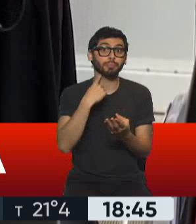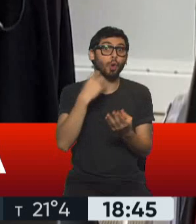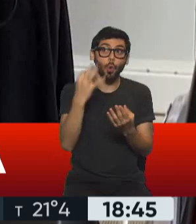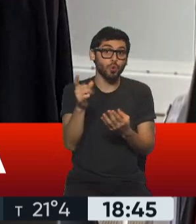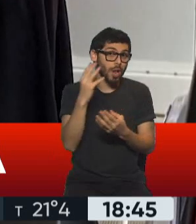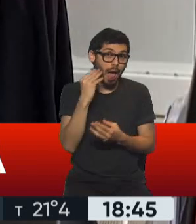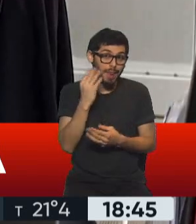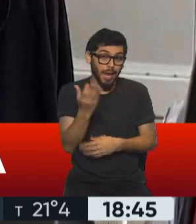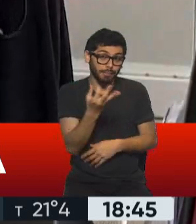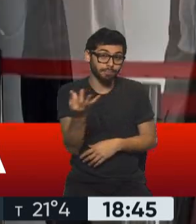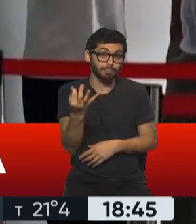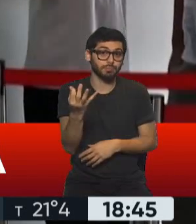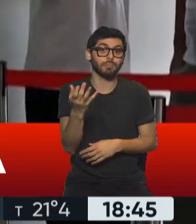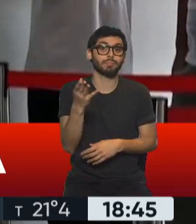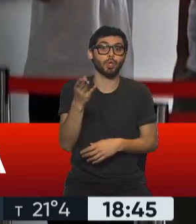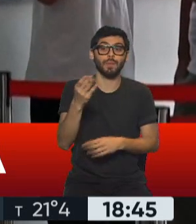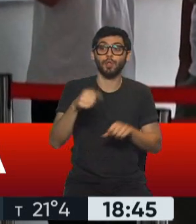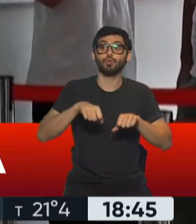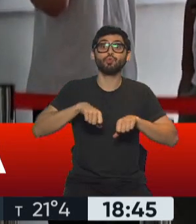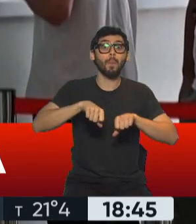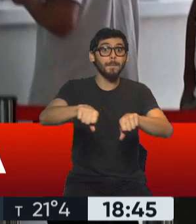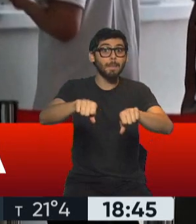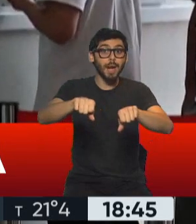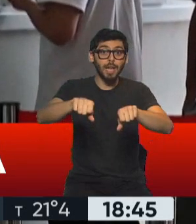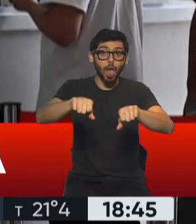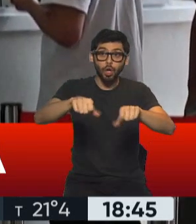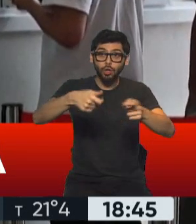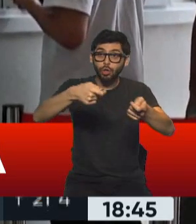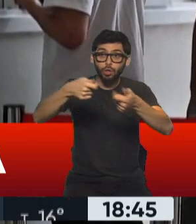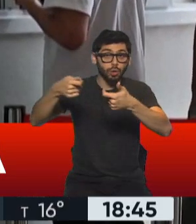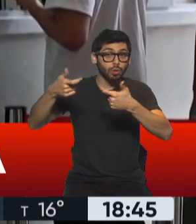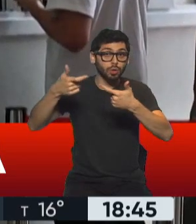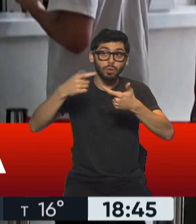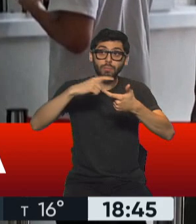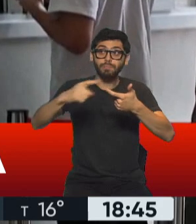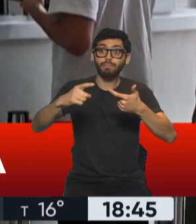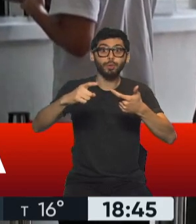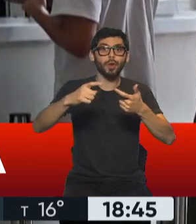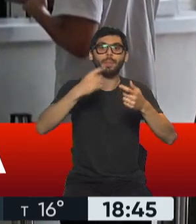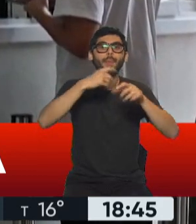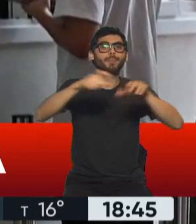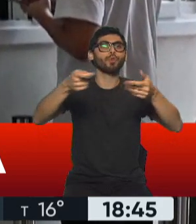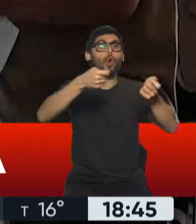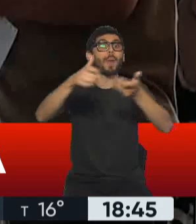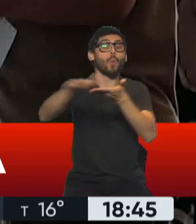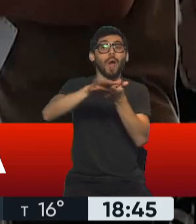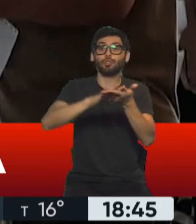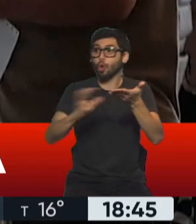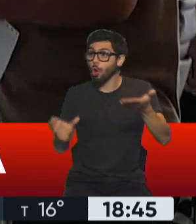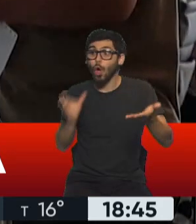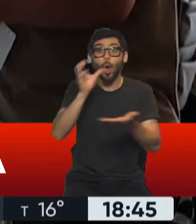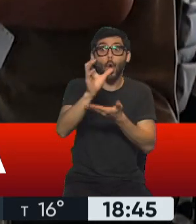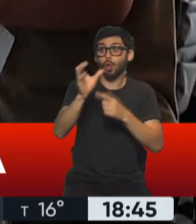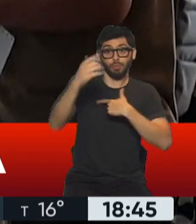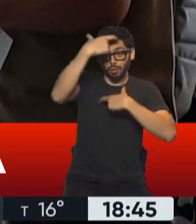en Gran Bretaña, claro, ¿no? Donde se encontraban con supermercados, por ejemplo, desabastecidos porque no hay quien haga la reposición, por ejemplo. Exacto. No se ve